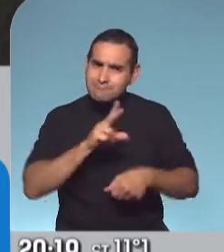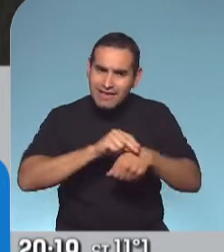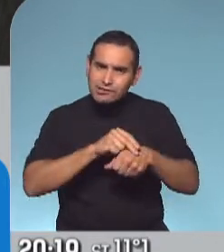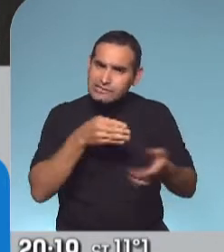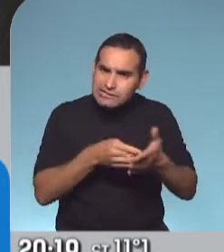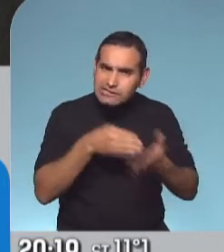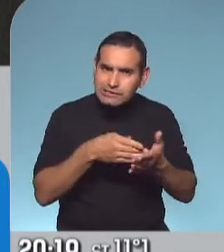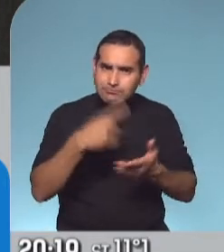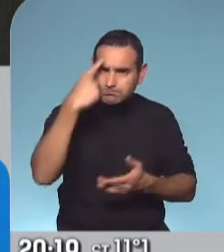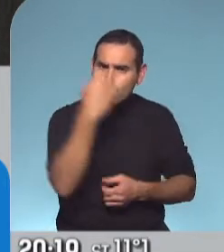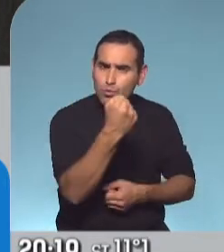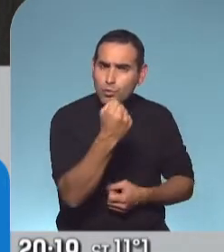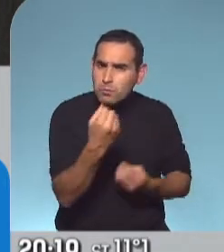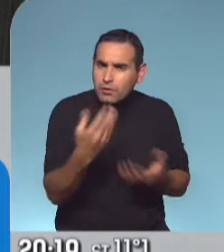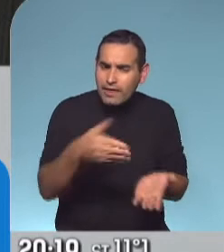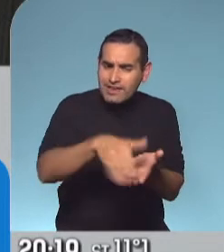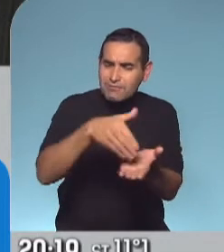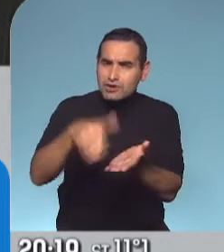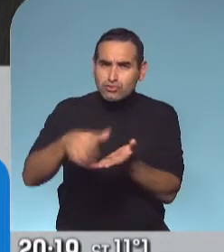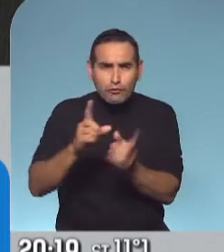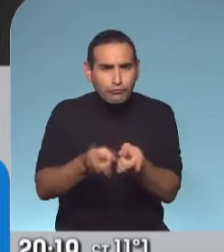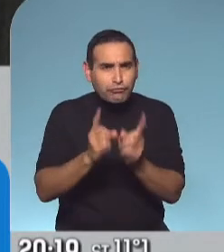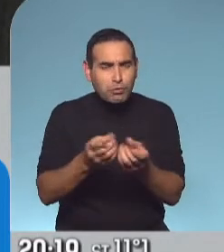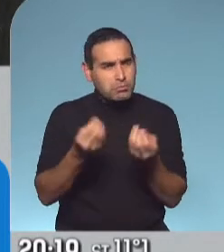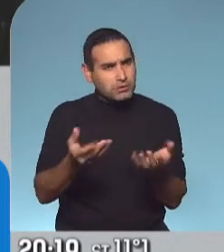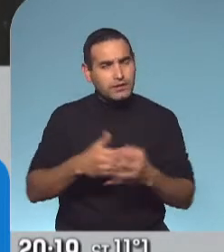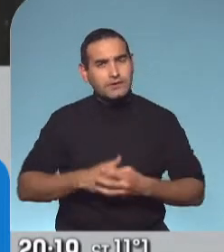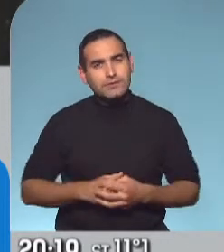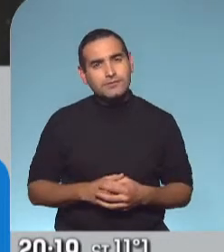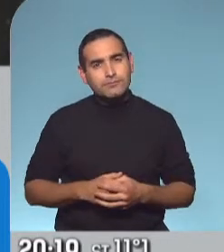sucediendo este tipo de discriminación e estigmatización?